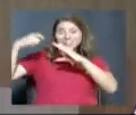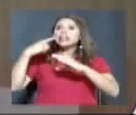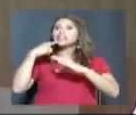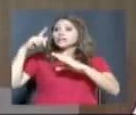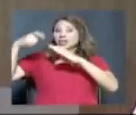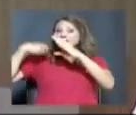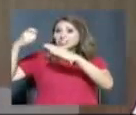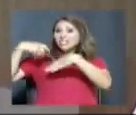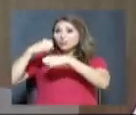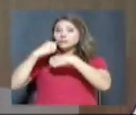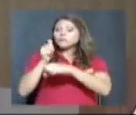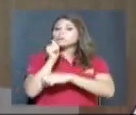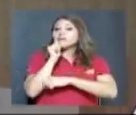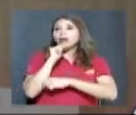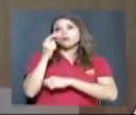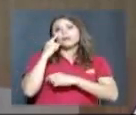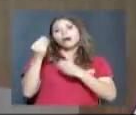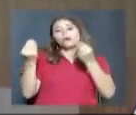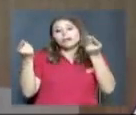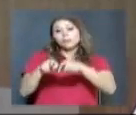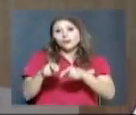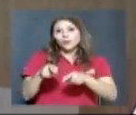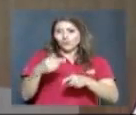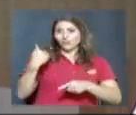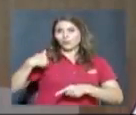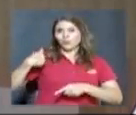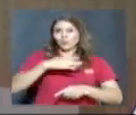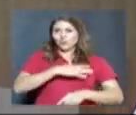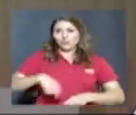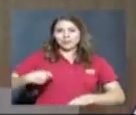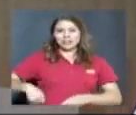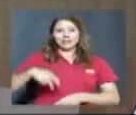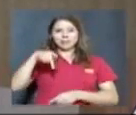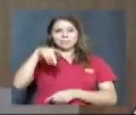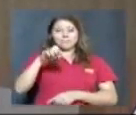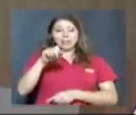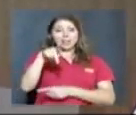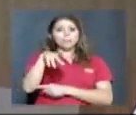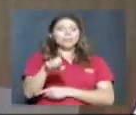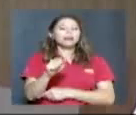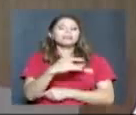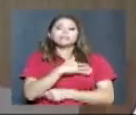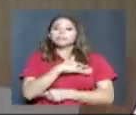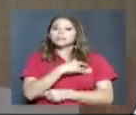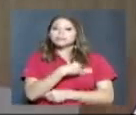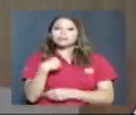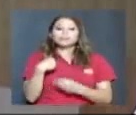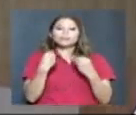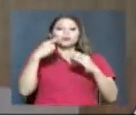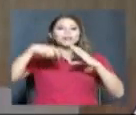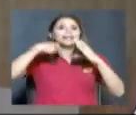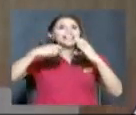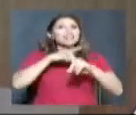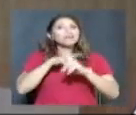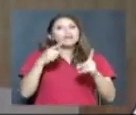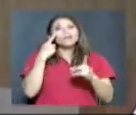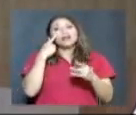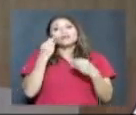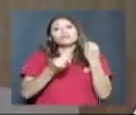y vean lo que terminó, ¿verdad? Don Pepe era un amante del cine y terminó muy desilusionado porque el cine se convirtió pues, en lo que es un entretenimiento a